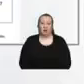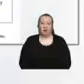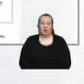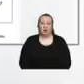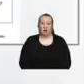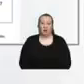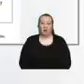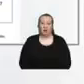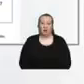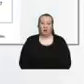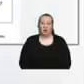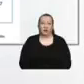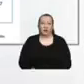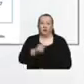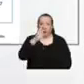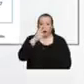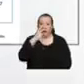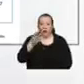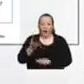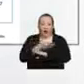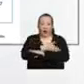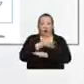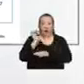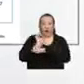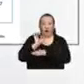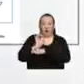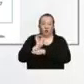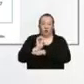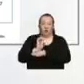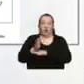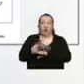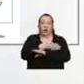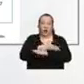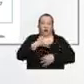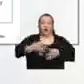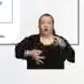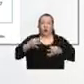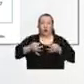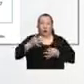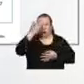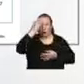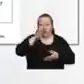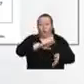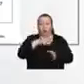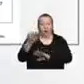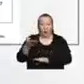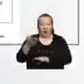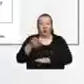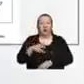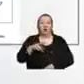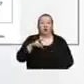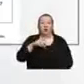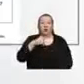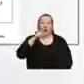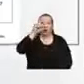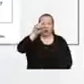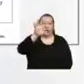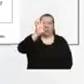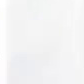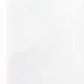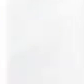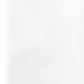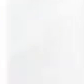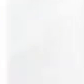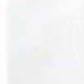miren así era la situación del ecuador esto eran los juicios por homicidios que entraban por ejemplo de 2012 entraron 1925